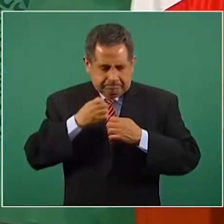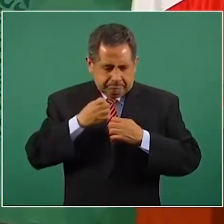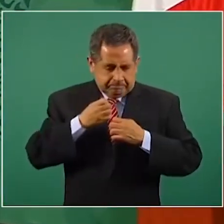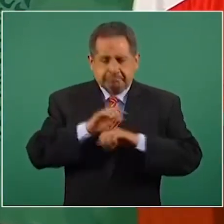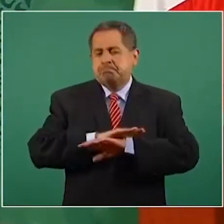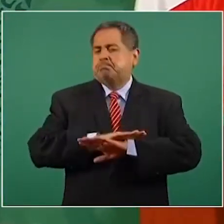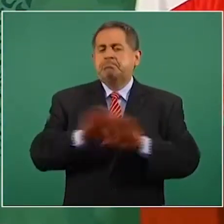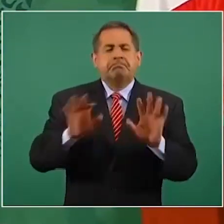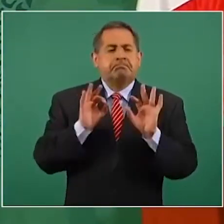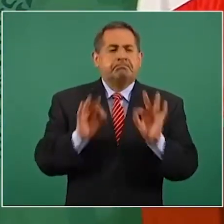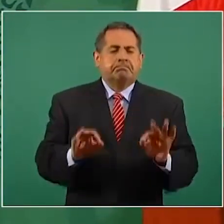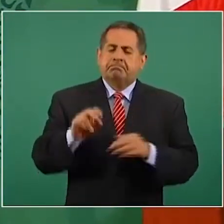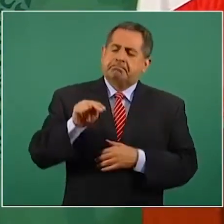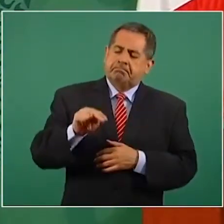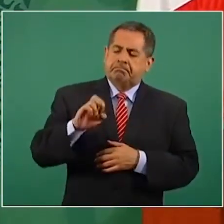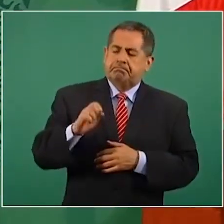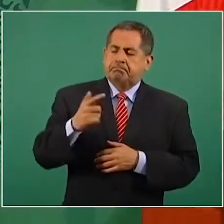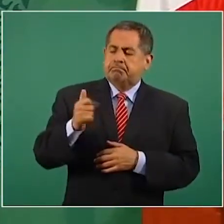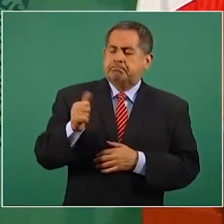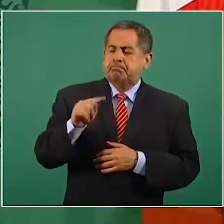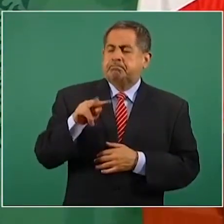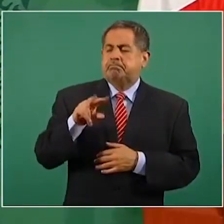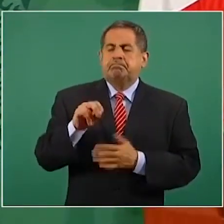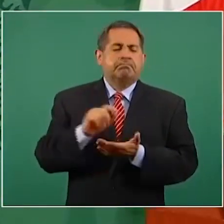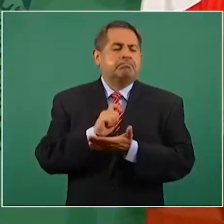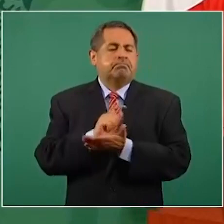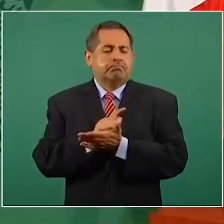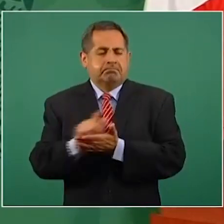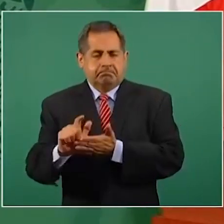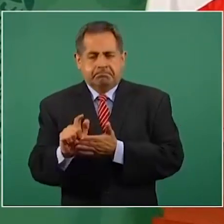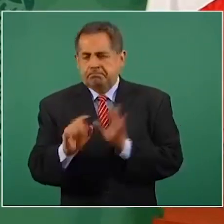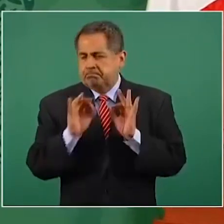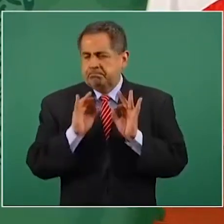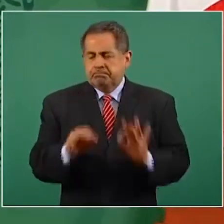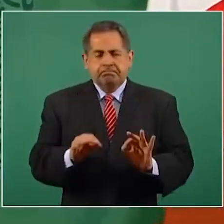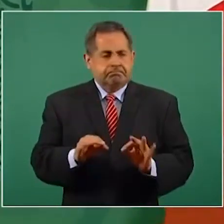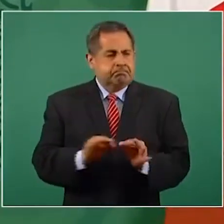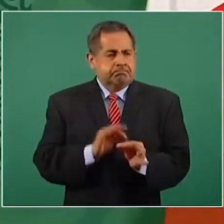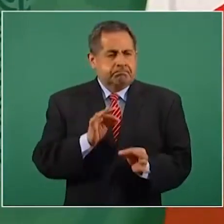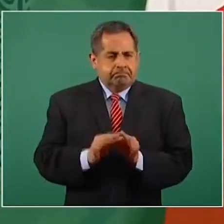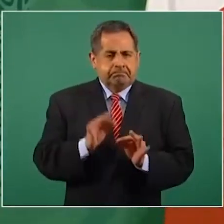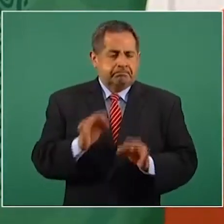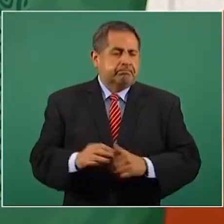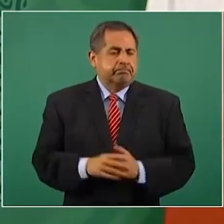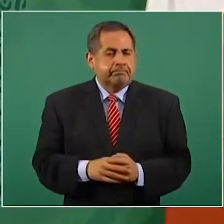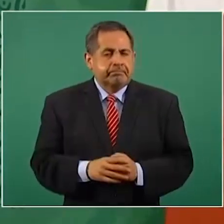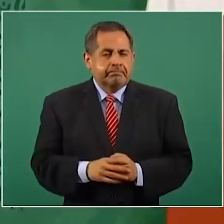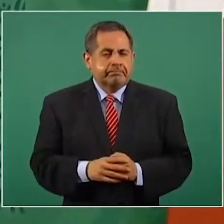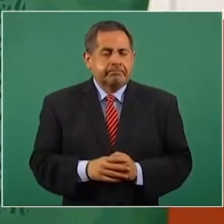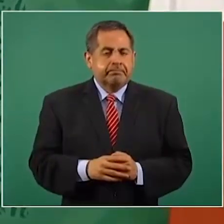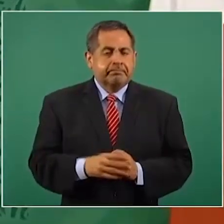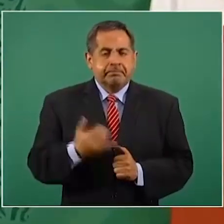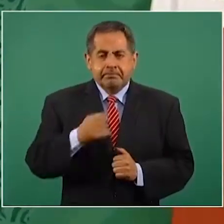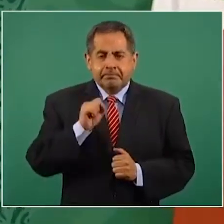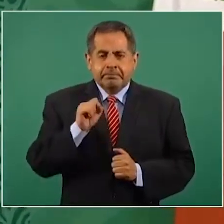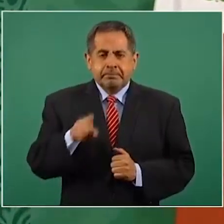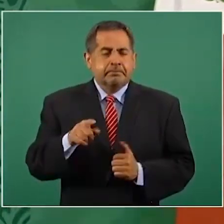negativo en la prueba de COVID y